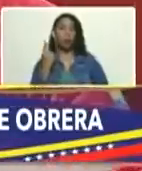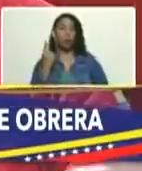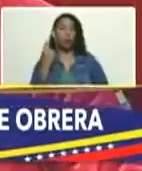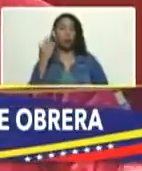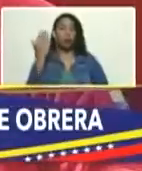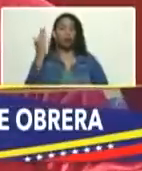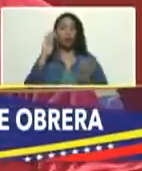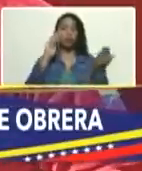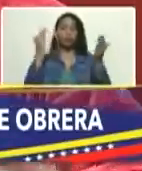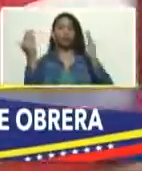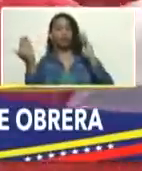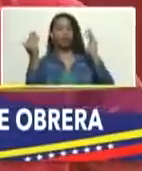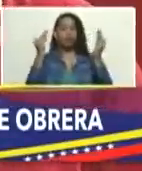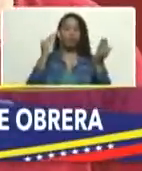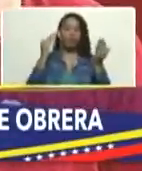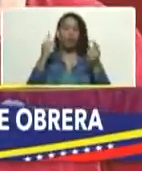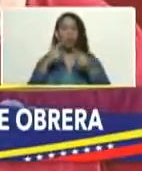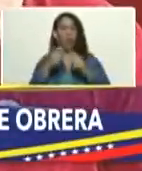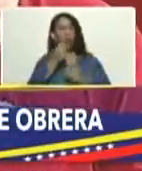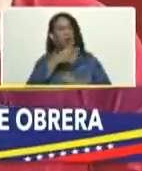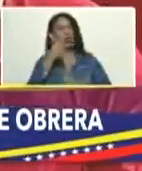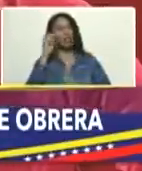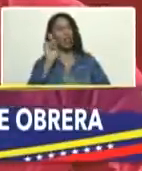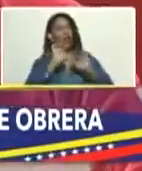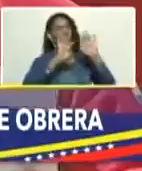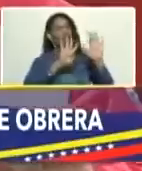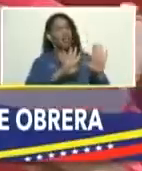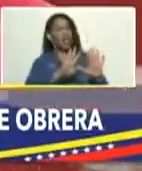comparaba cosas y decía, pero bueno, si son